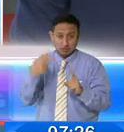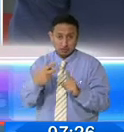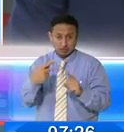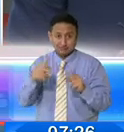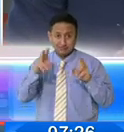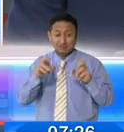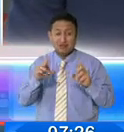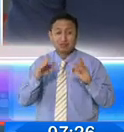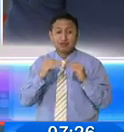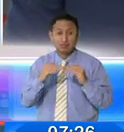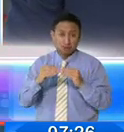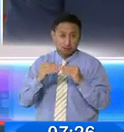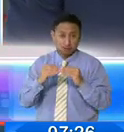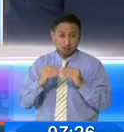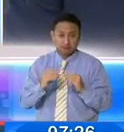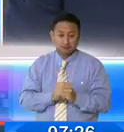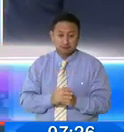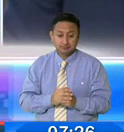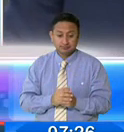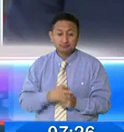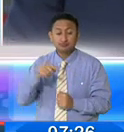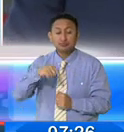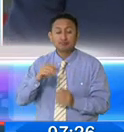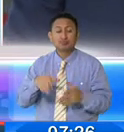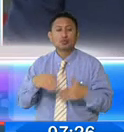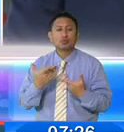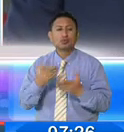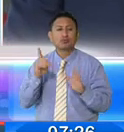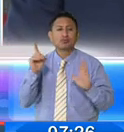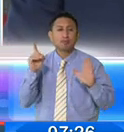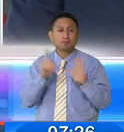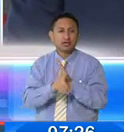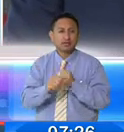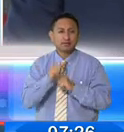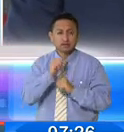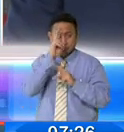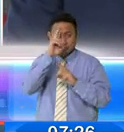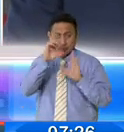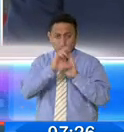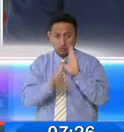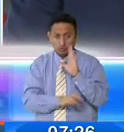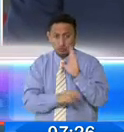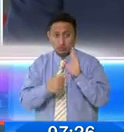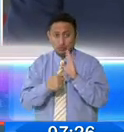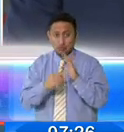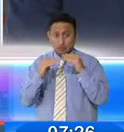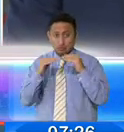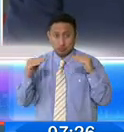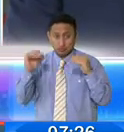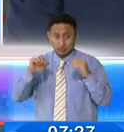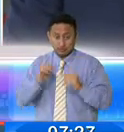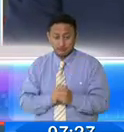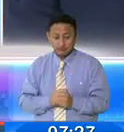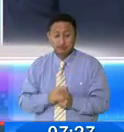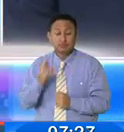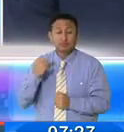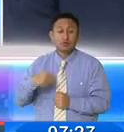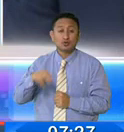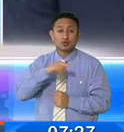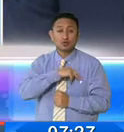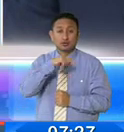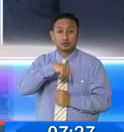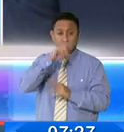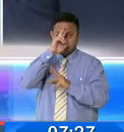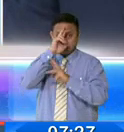democrático. Hacerlo a través de una demanda de inconstitucionalidad es un canal democrático. Nosotros hemos sido absolutamente